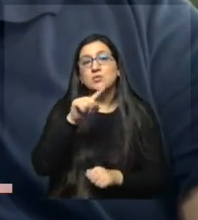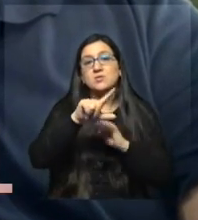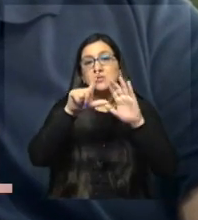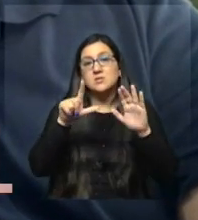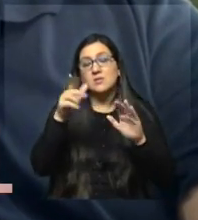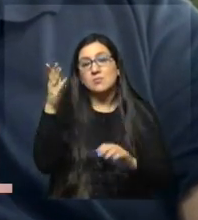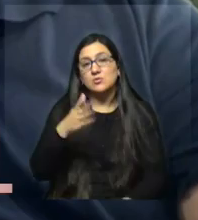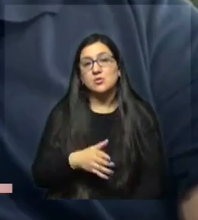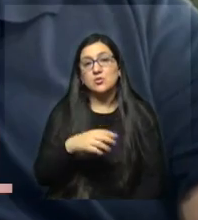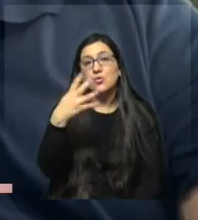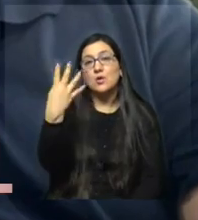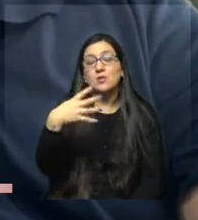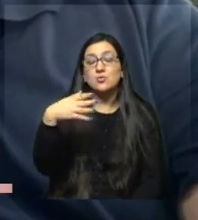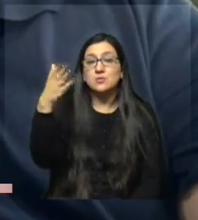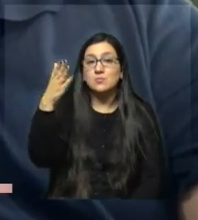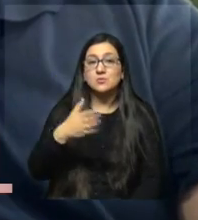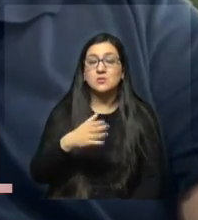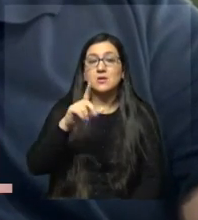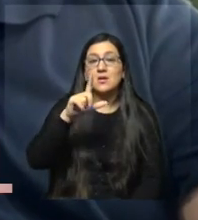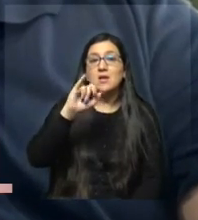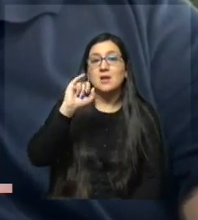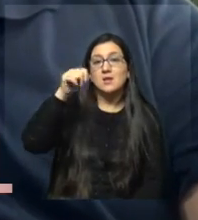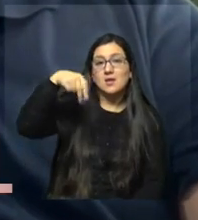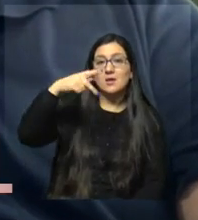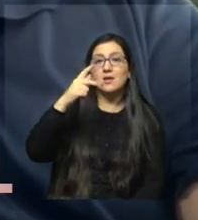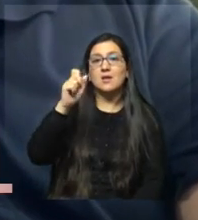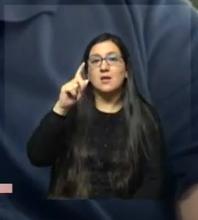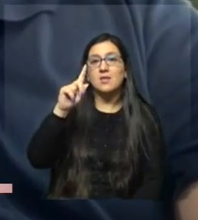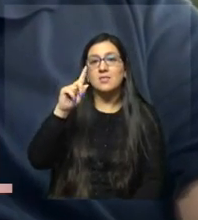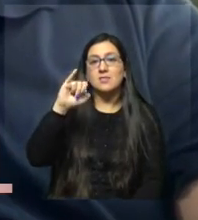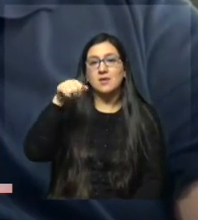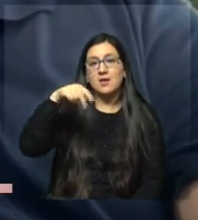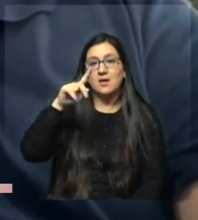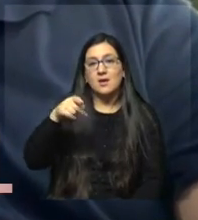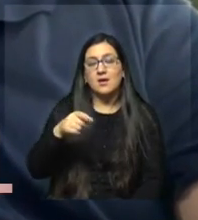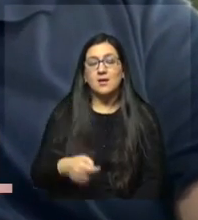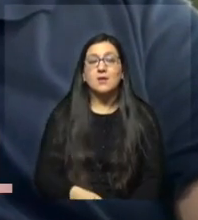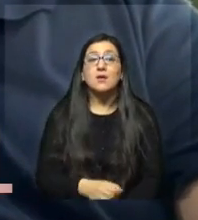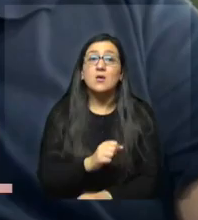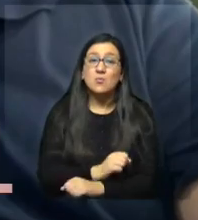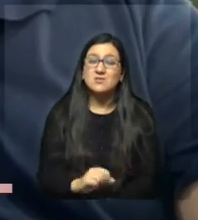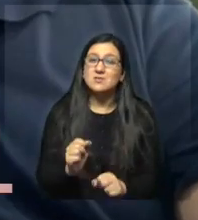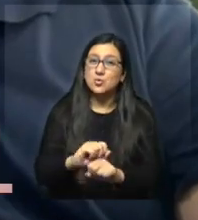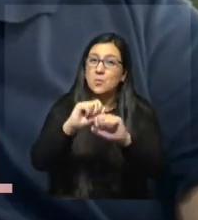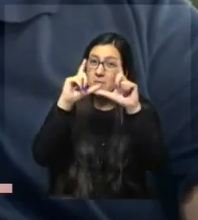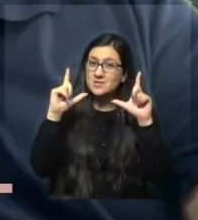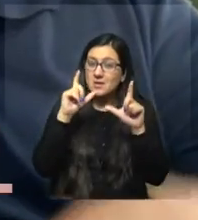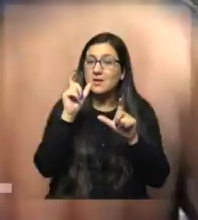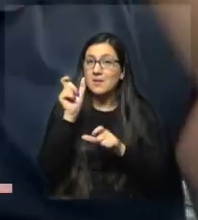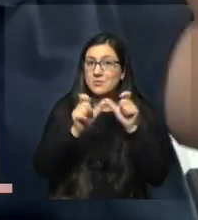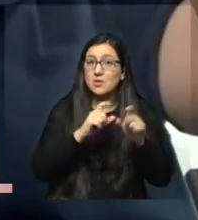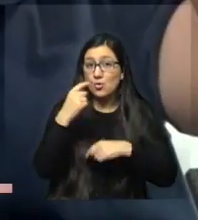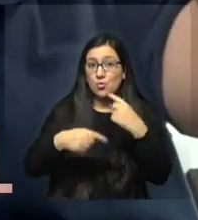un 14% de LinkedIn. Ahora, ¿puede llamarse a sorpresa de que la gente siga